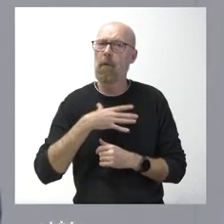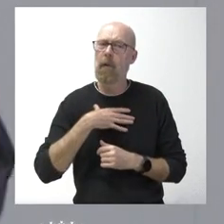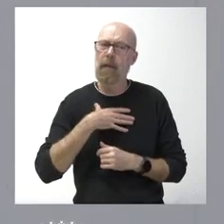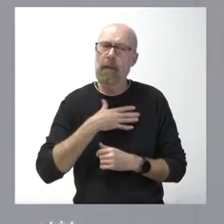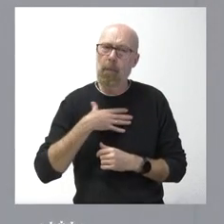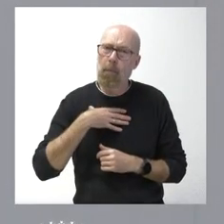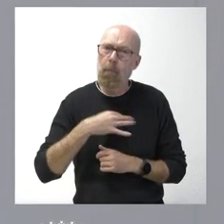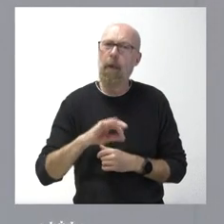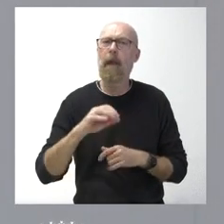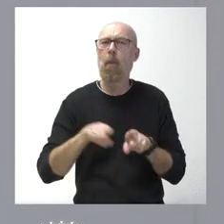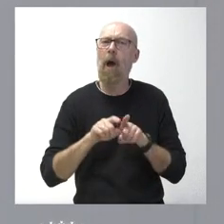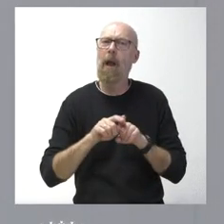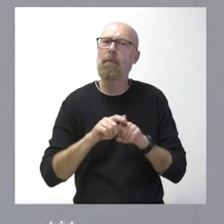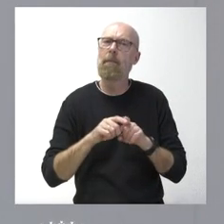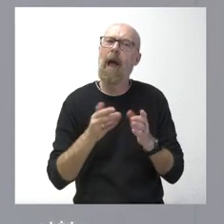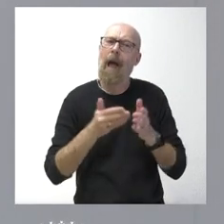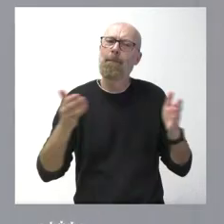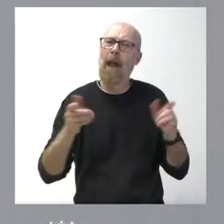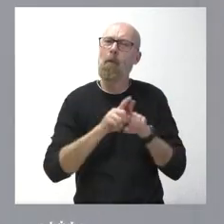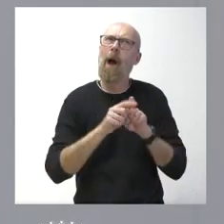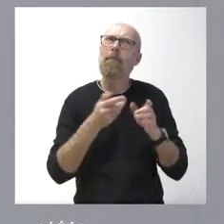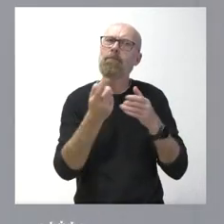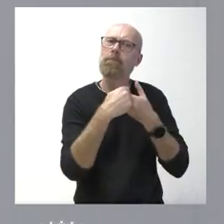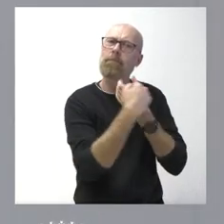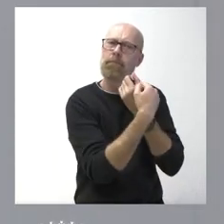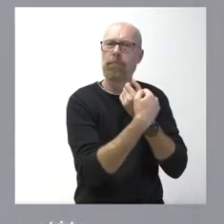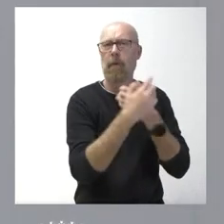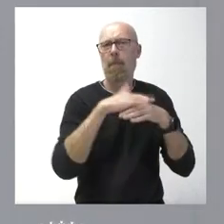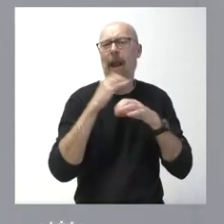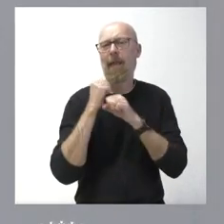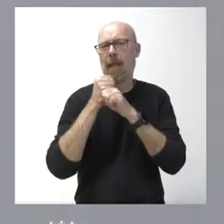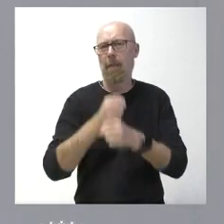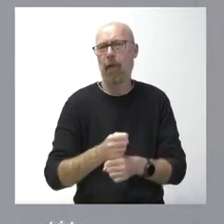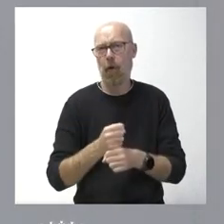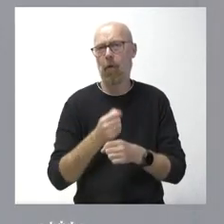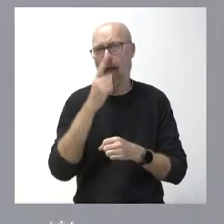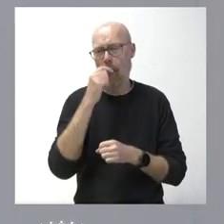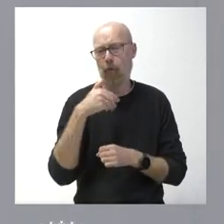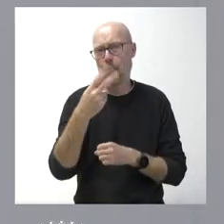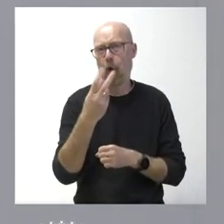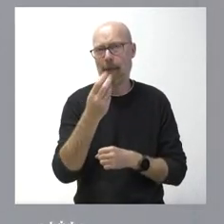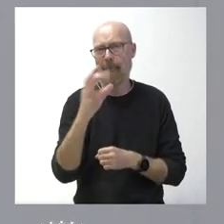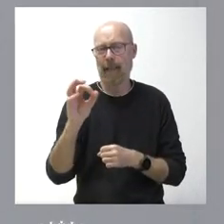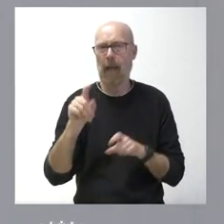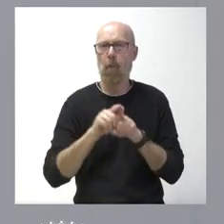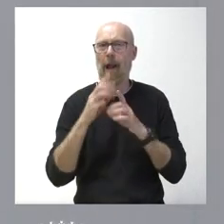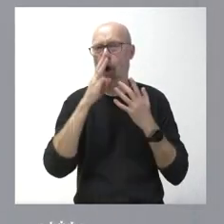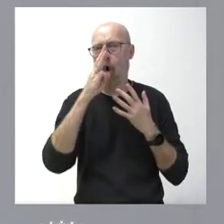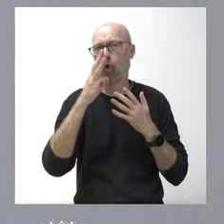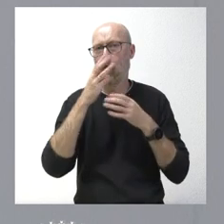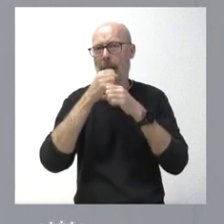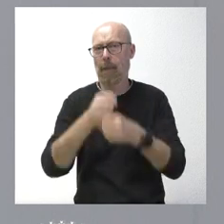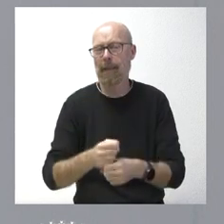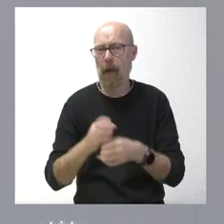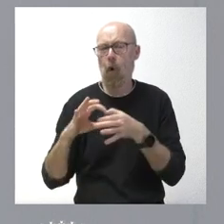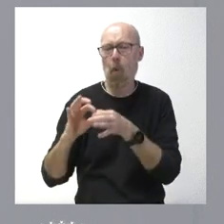ampliar de ir más allá en la ambición que teníamos en la celebración del año 2030 como octavo aniversario de los de la Unión de